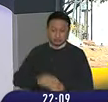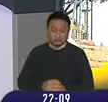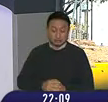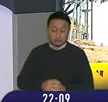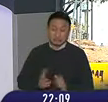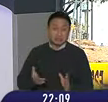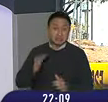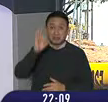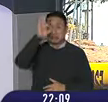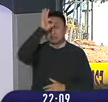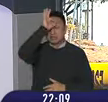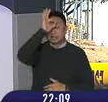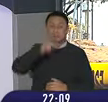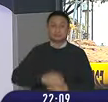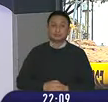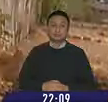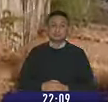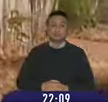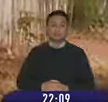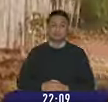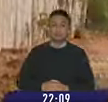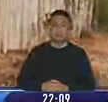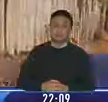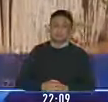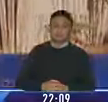horrendo doble crimen.